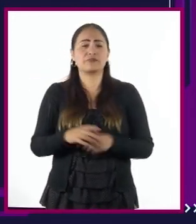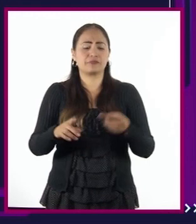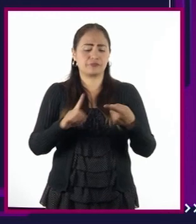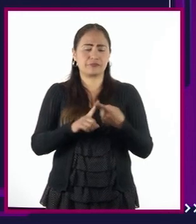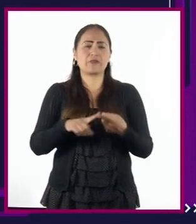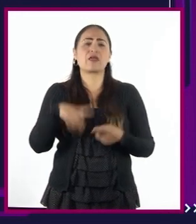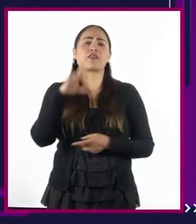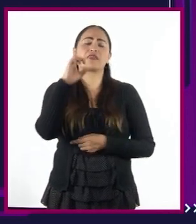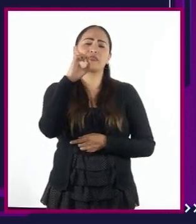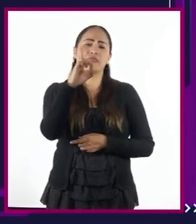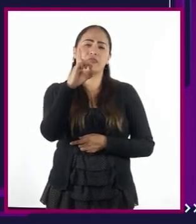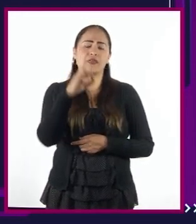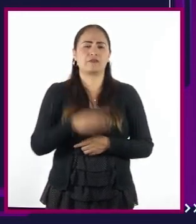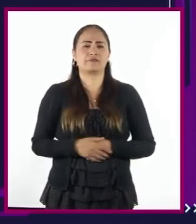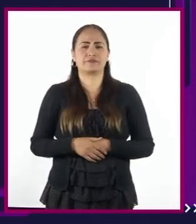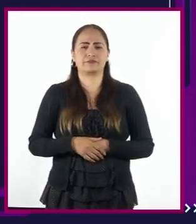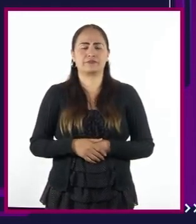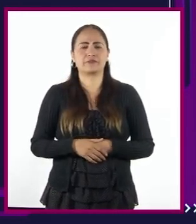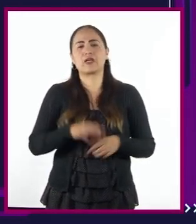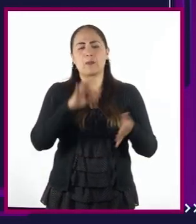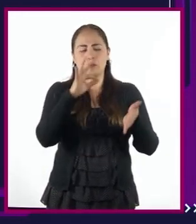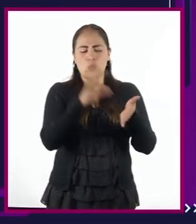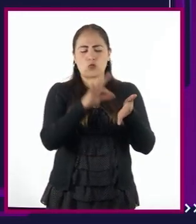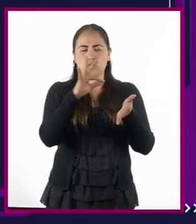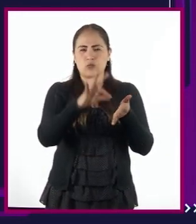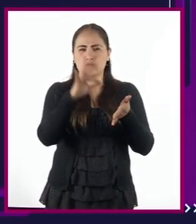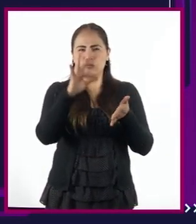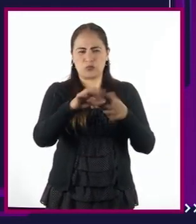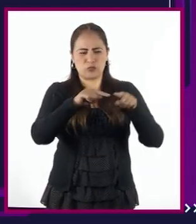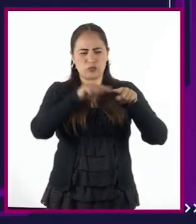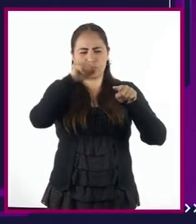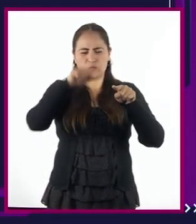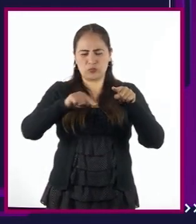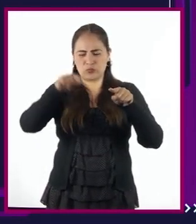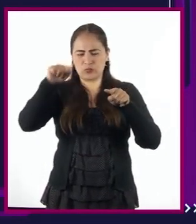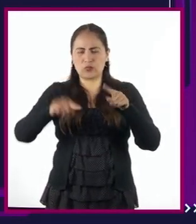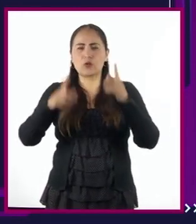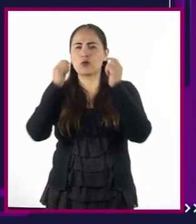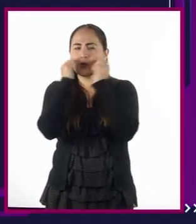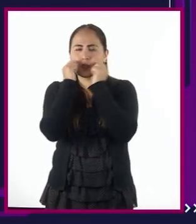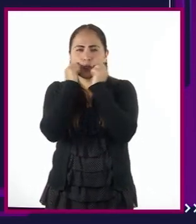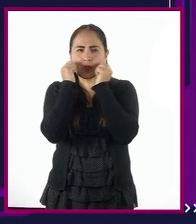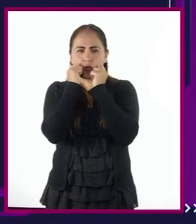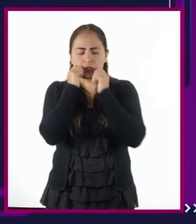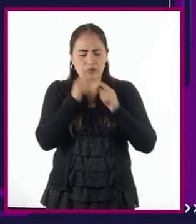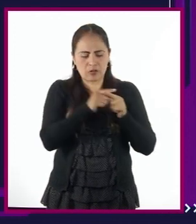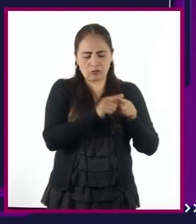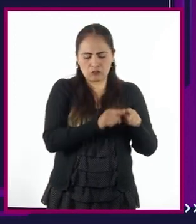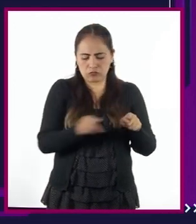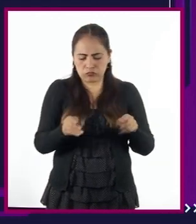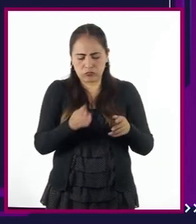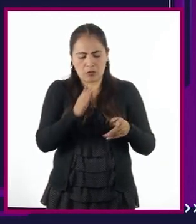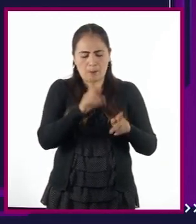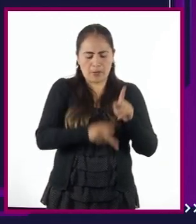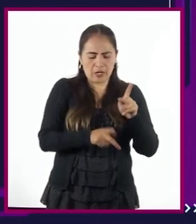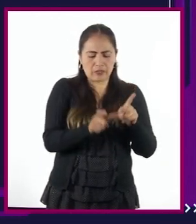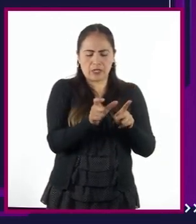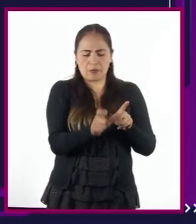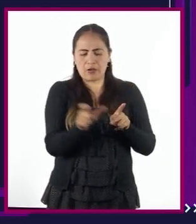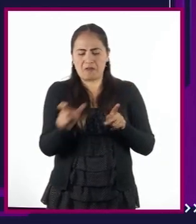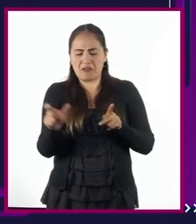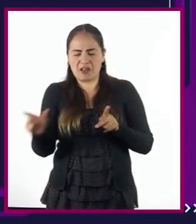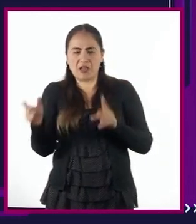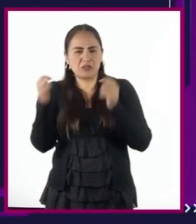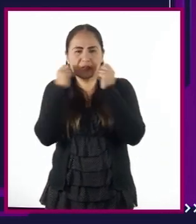D. En una gráfica de líneas no importa la escala o distancia de separación entre cada